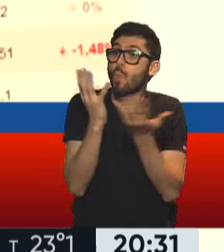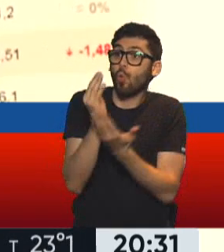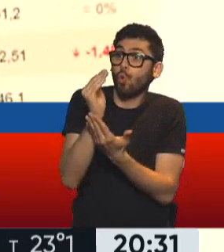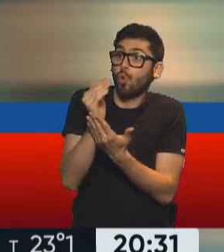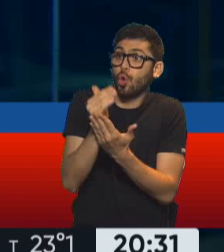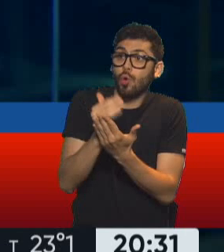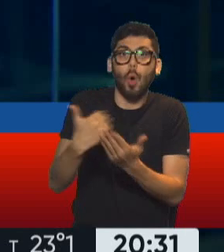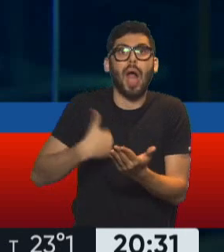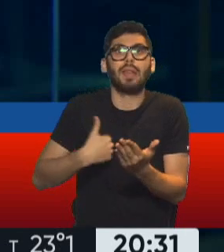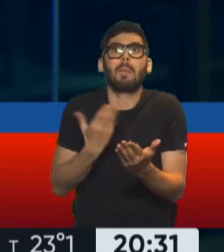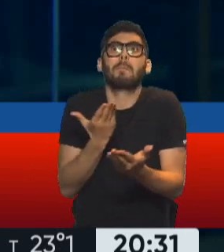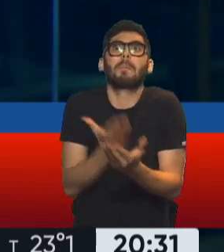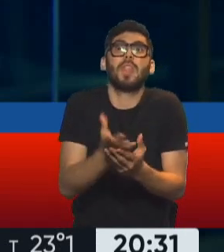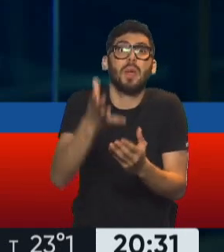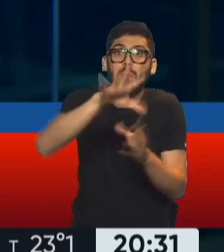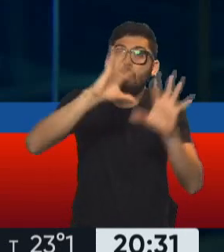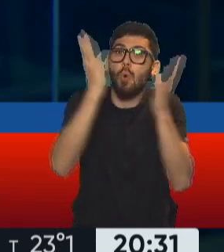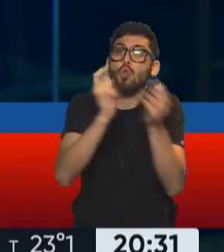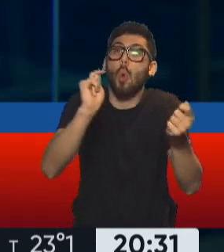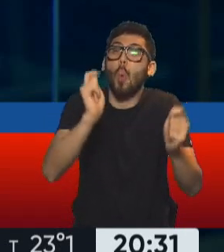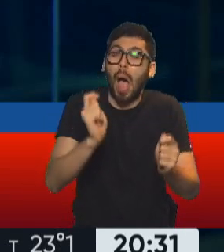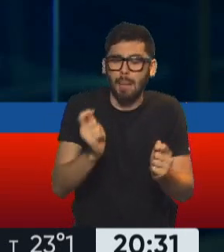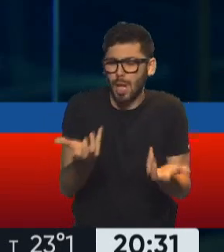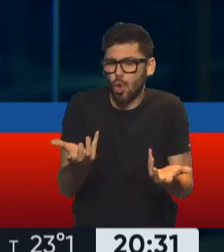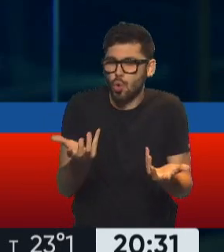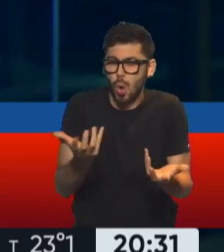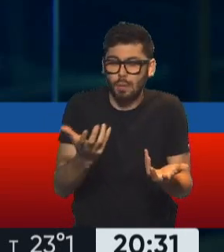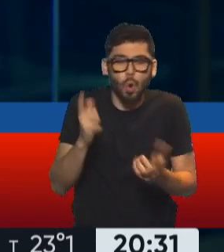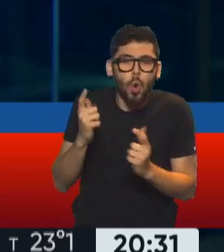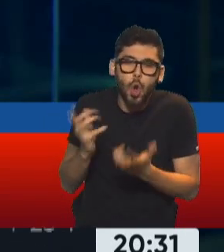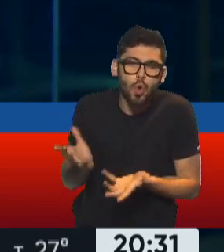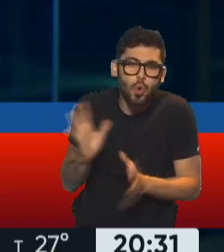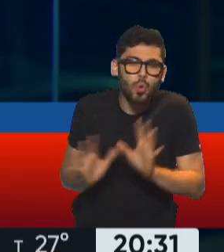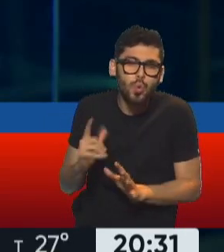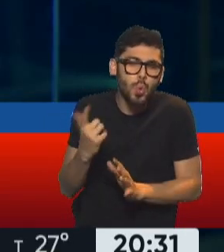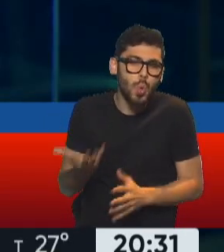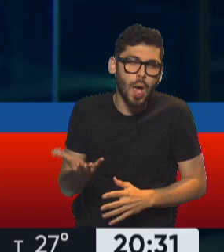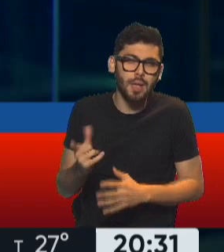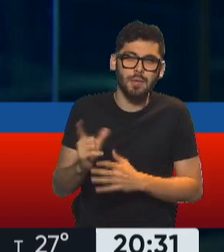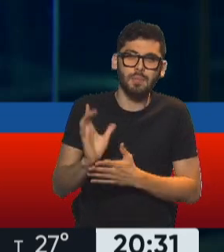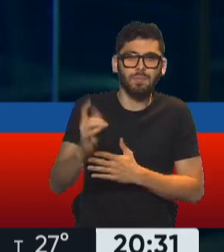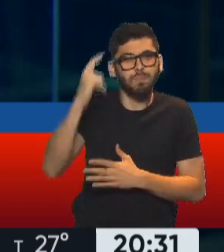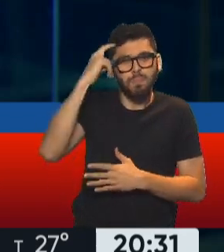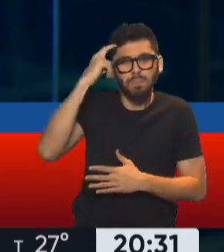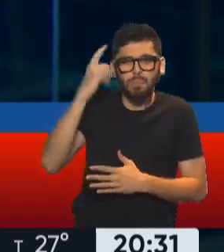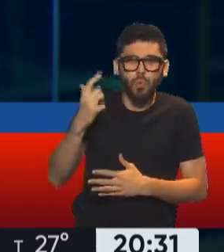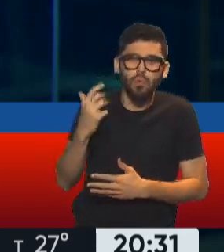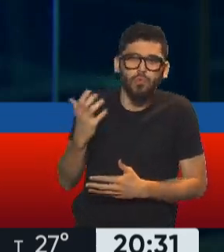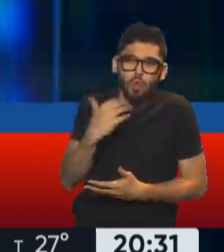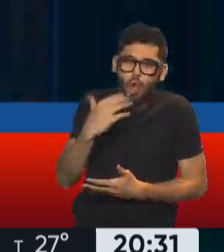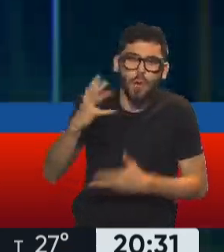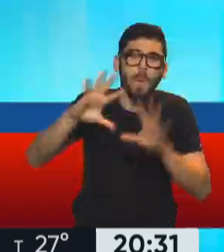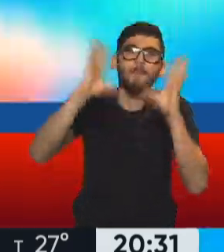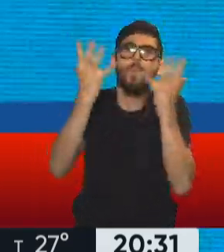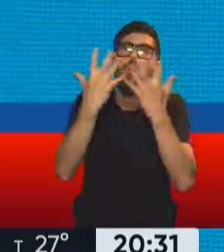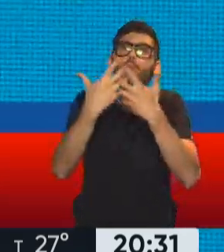la Argentina. No existe lo que estamos haciendo. O sea, es realmente un nivel de ignorancia acerca de cómo funciona el mundo muy